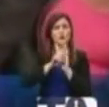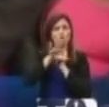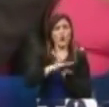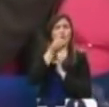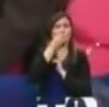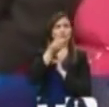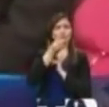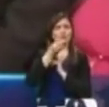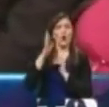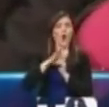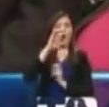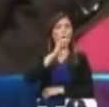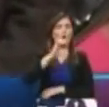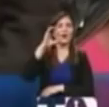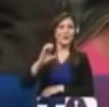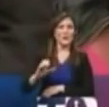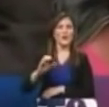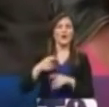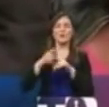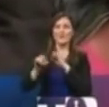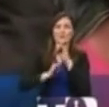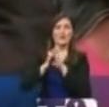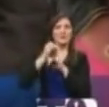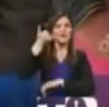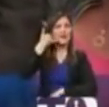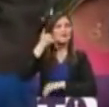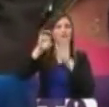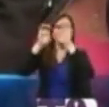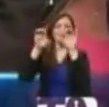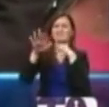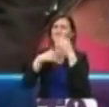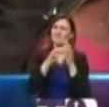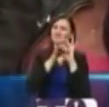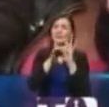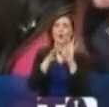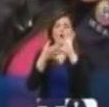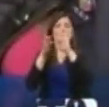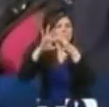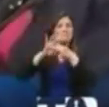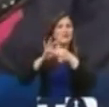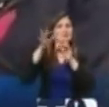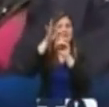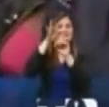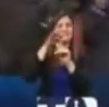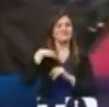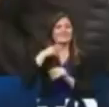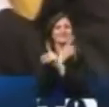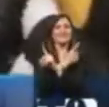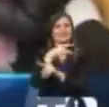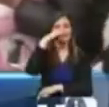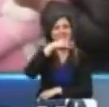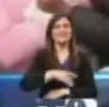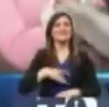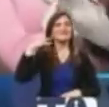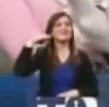los refrigerios, Coca-Cola, Arca Internacional, CNT, todos colaborando con Olimpiadas Especiales y con los chicos de Olimpiadas